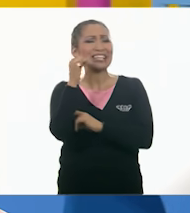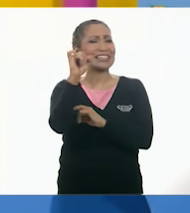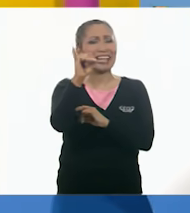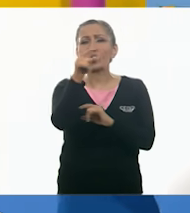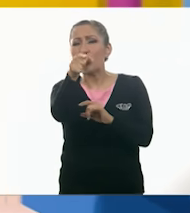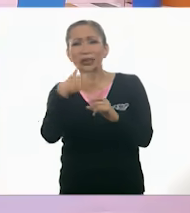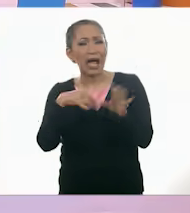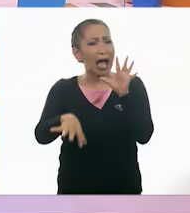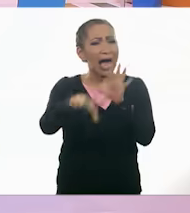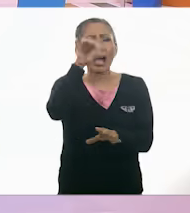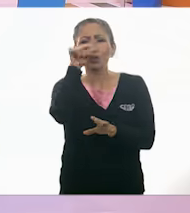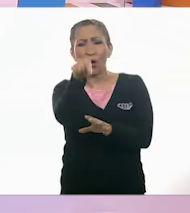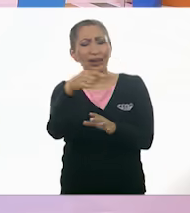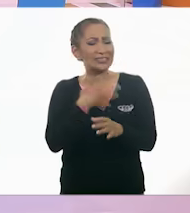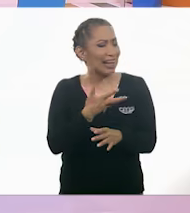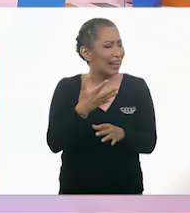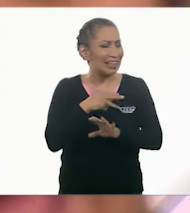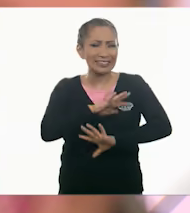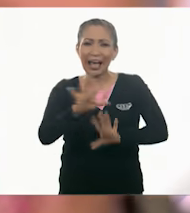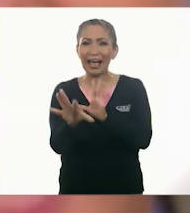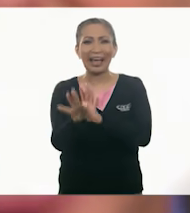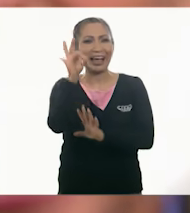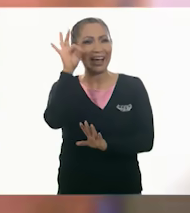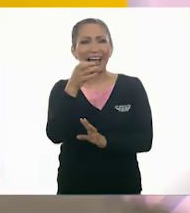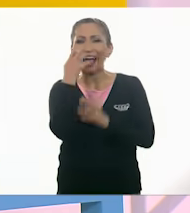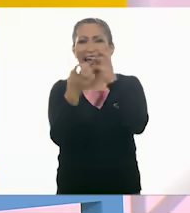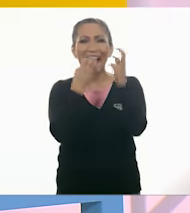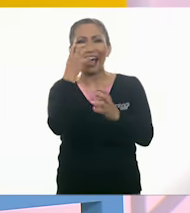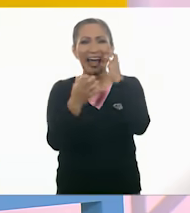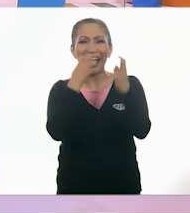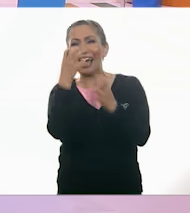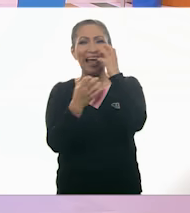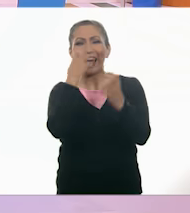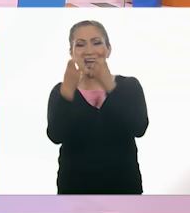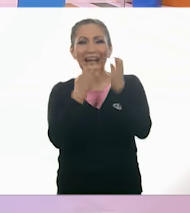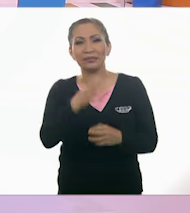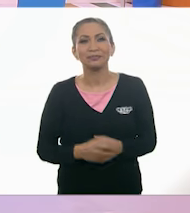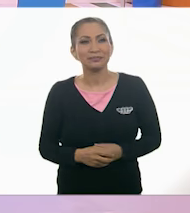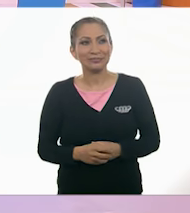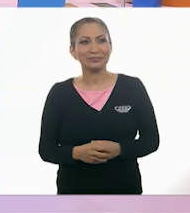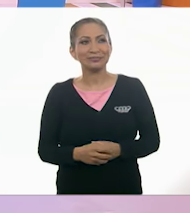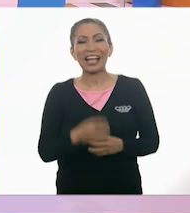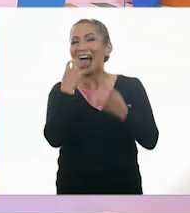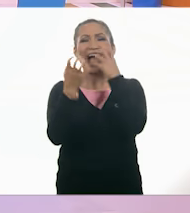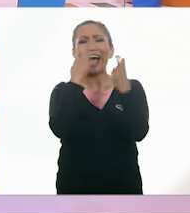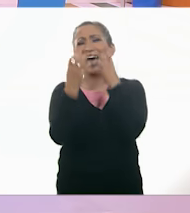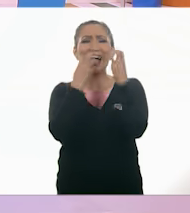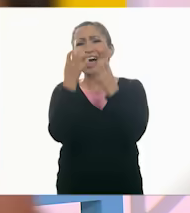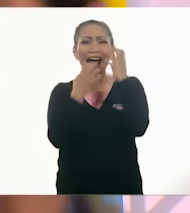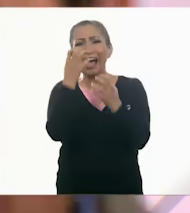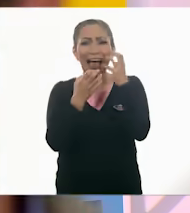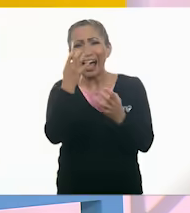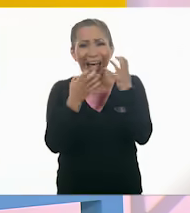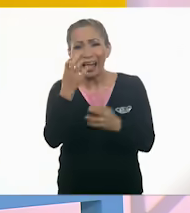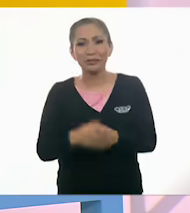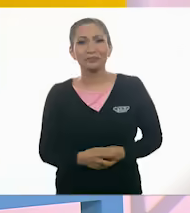lo tienen! ¡Ustedes lo tienen! ¡Ah!